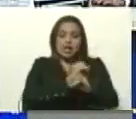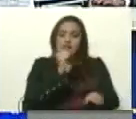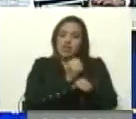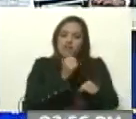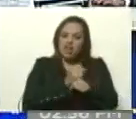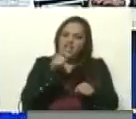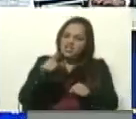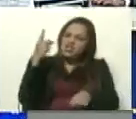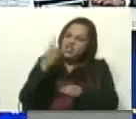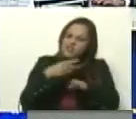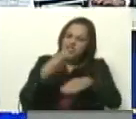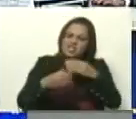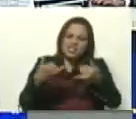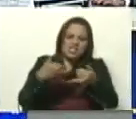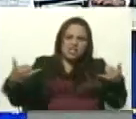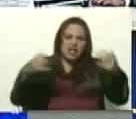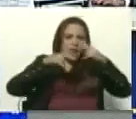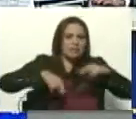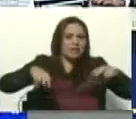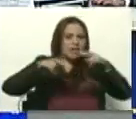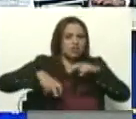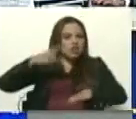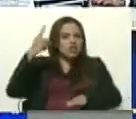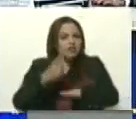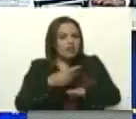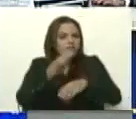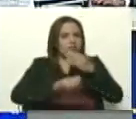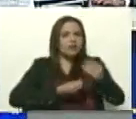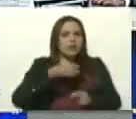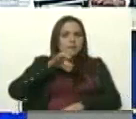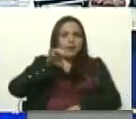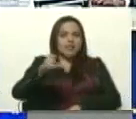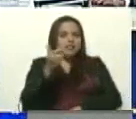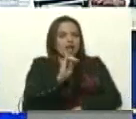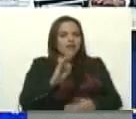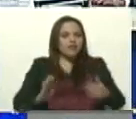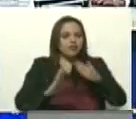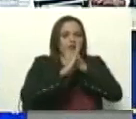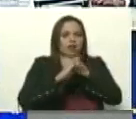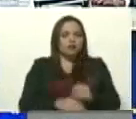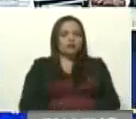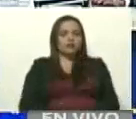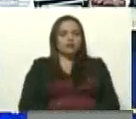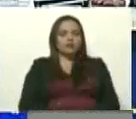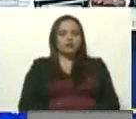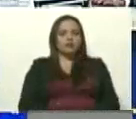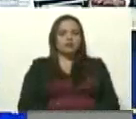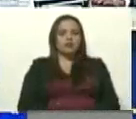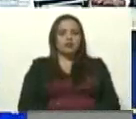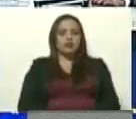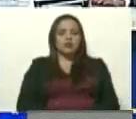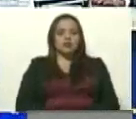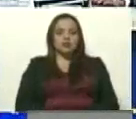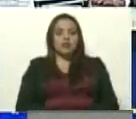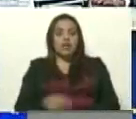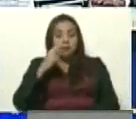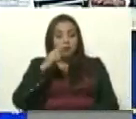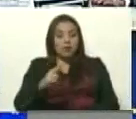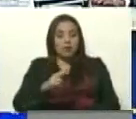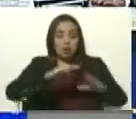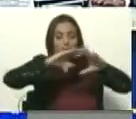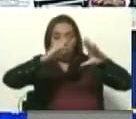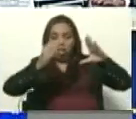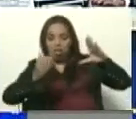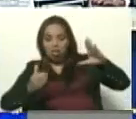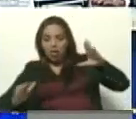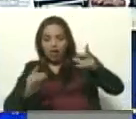una línea de investigación que nos debemos los países que estamos bloqueados y que hemos visto una caída tan abrupta de nuestros